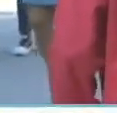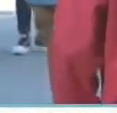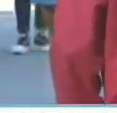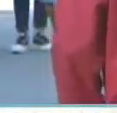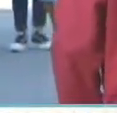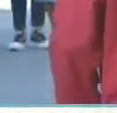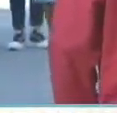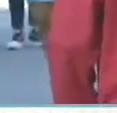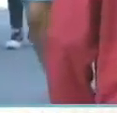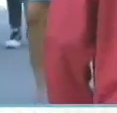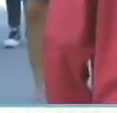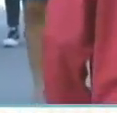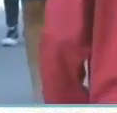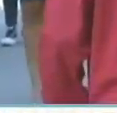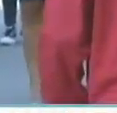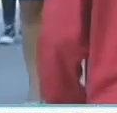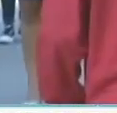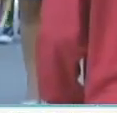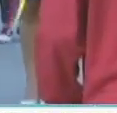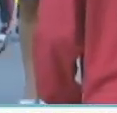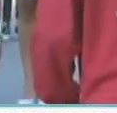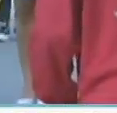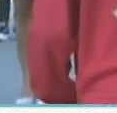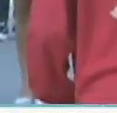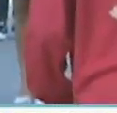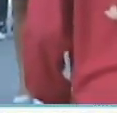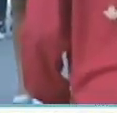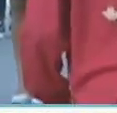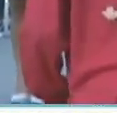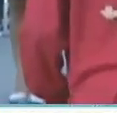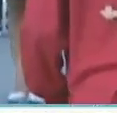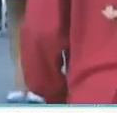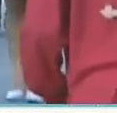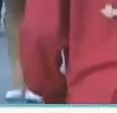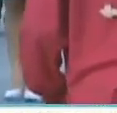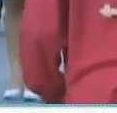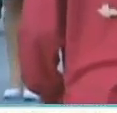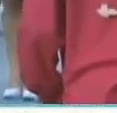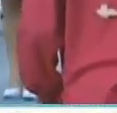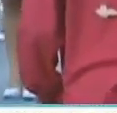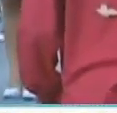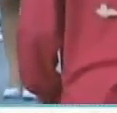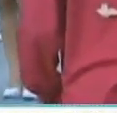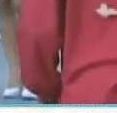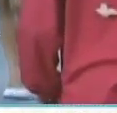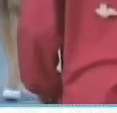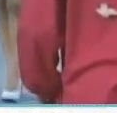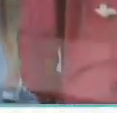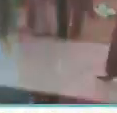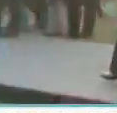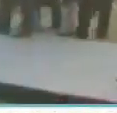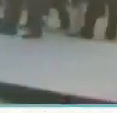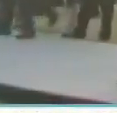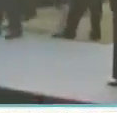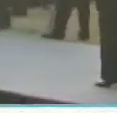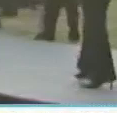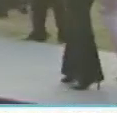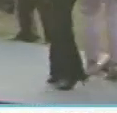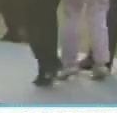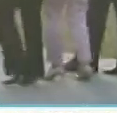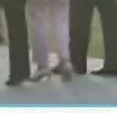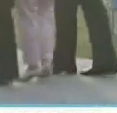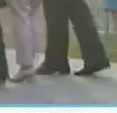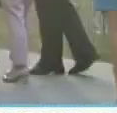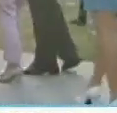vicepresidenta ejecutiva de la República, Delcy Rodríguez, en compañía de la ministra del Poder Popular para el Turismo,